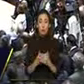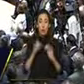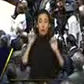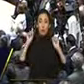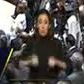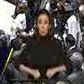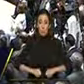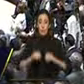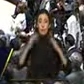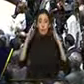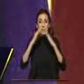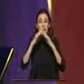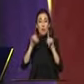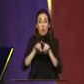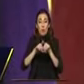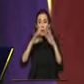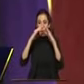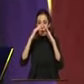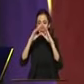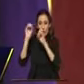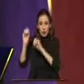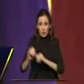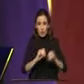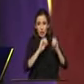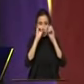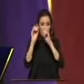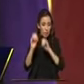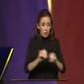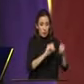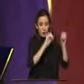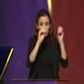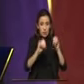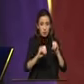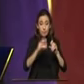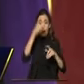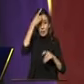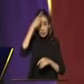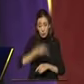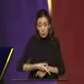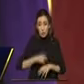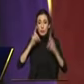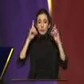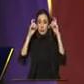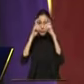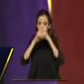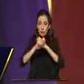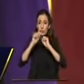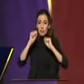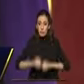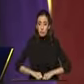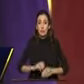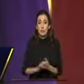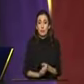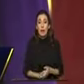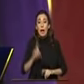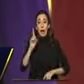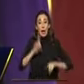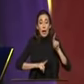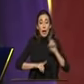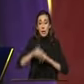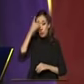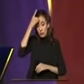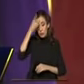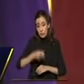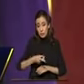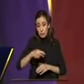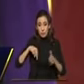Poner la casa en orden. Debimos tomar decisiones complejas y delicadas, que fueron postergadas por la inclinación hacia el